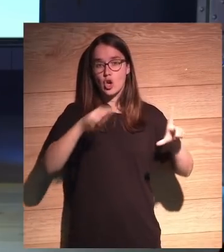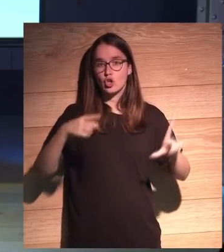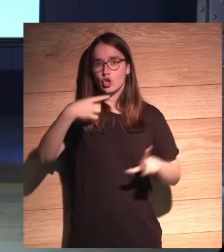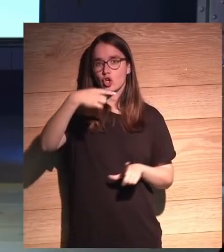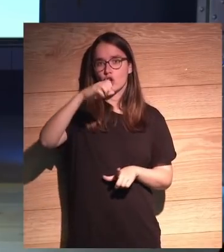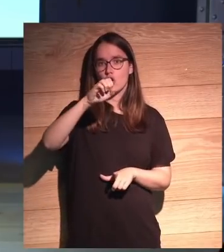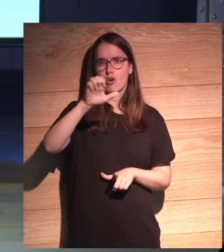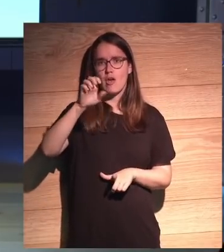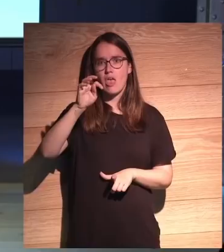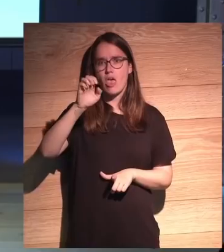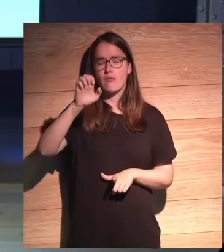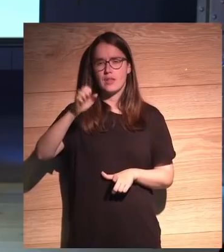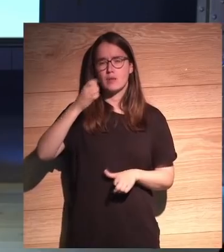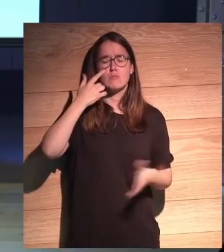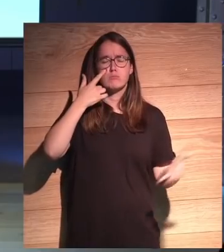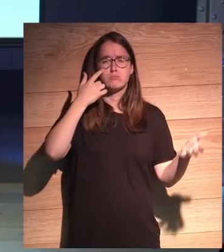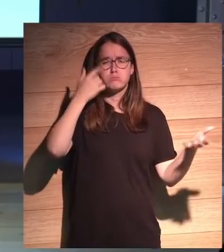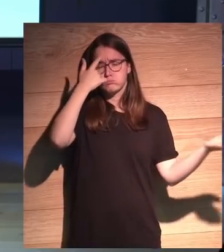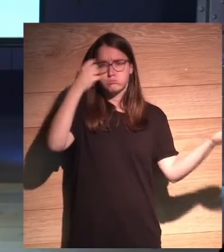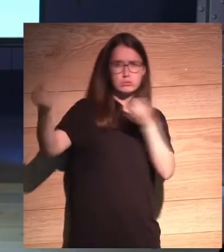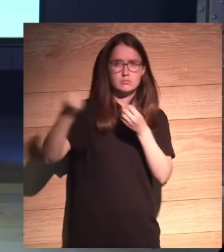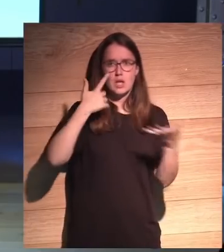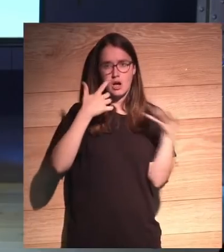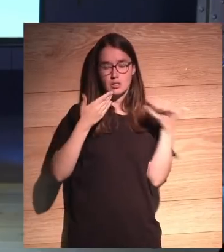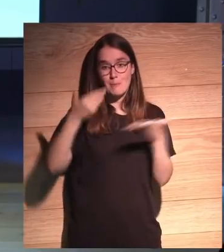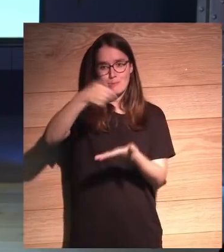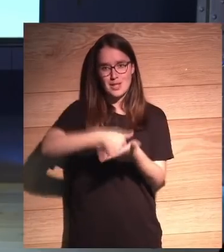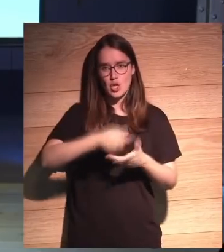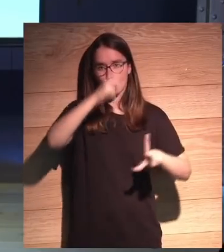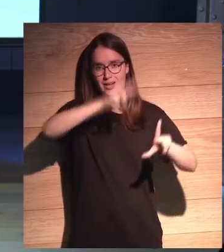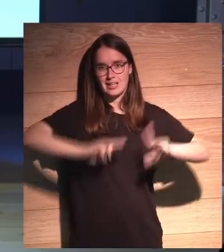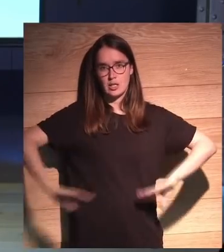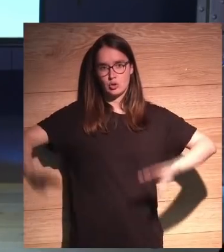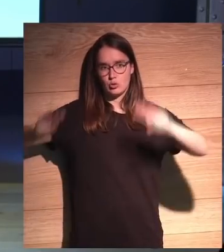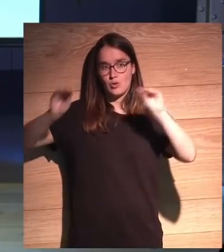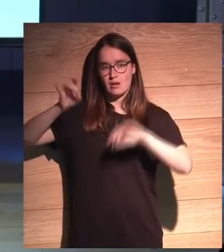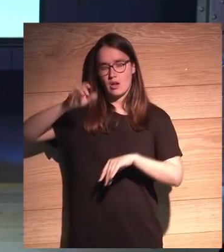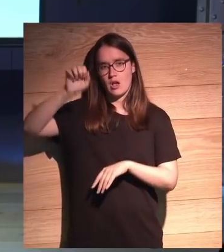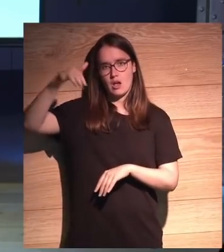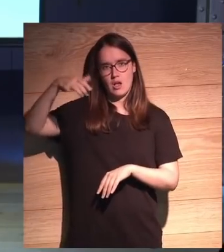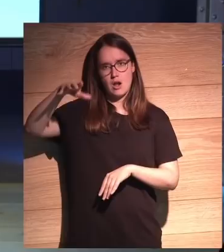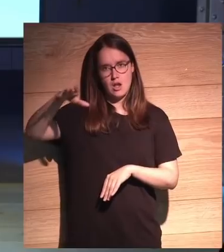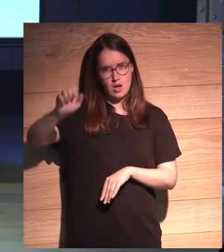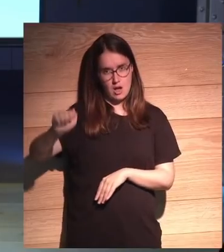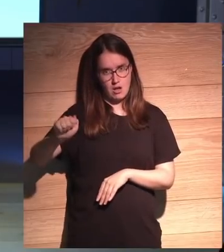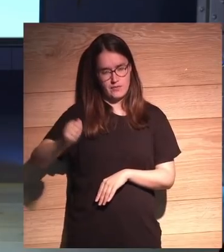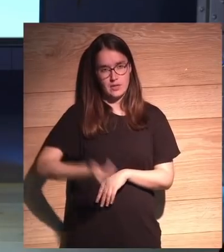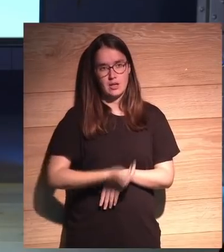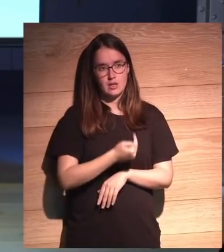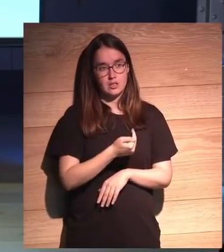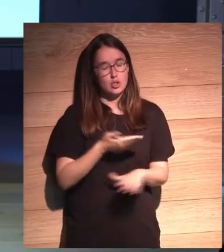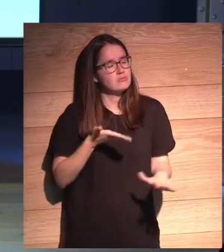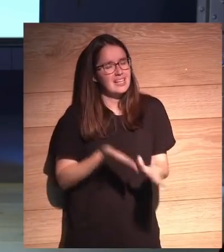un experto en arte y Goethe le encargó su retrato a Angelika Kauffmann. Algo